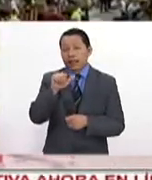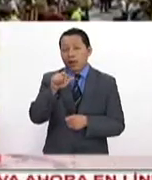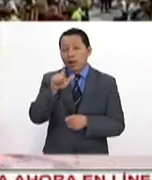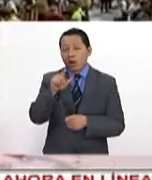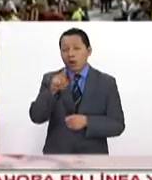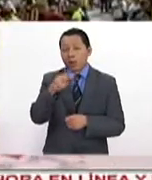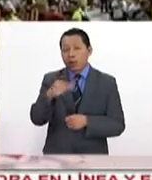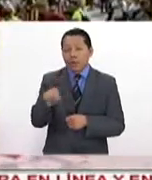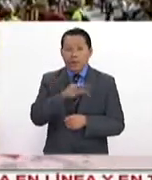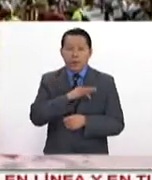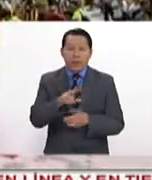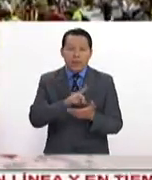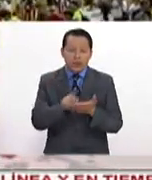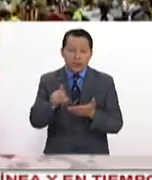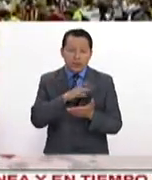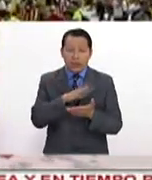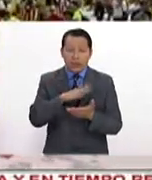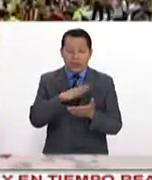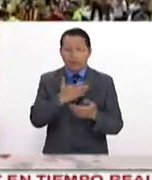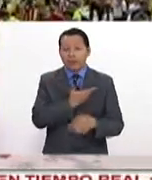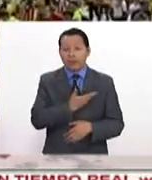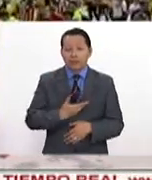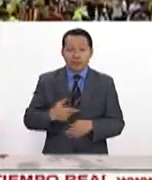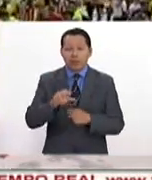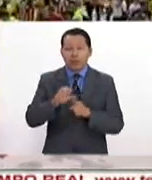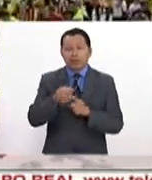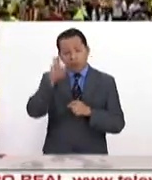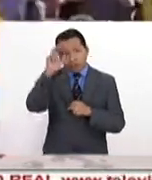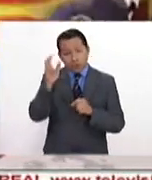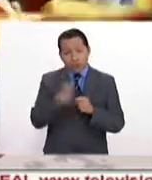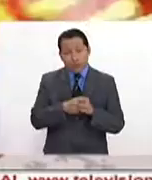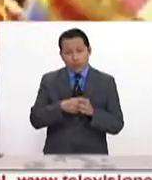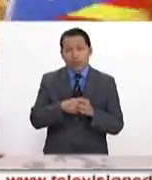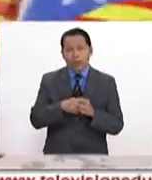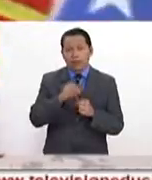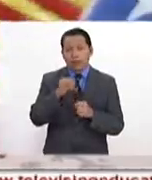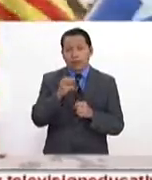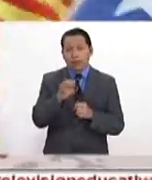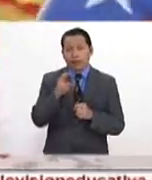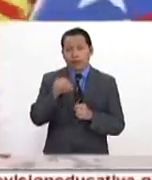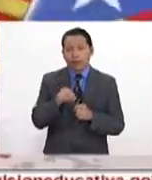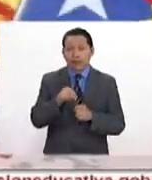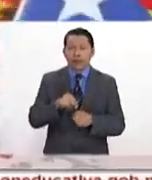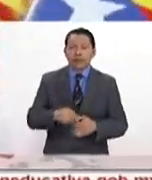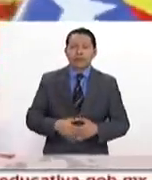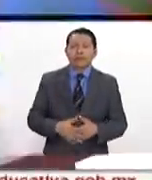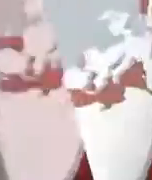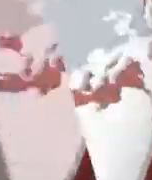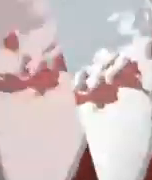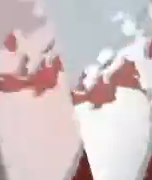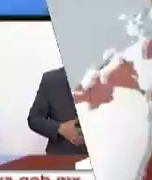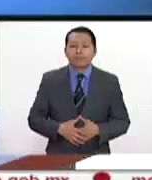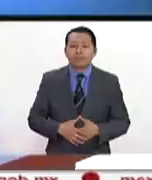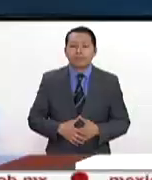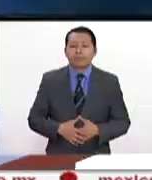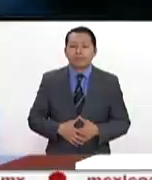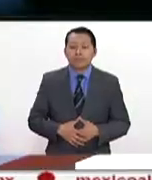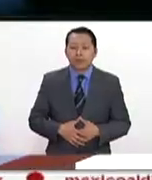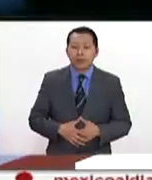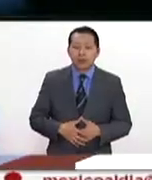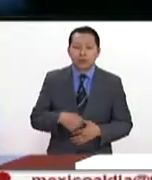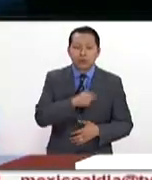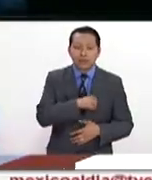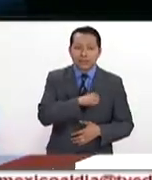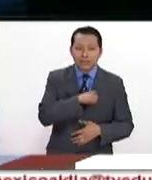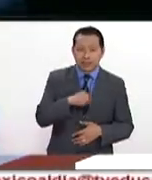ganado el derecho de reunirse con el presidente de la Comisión Europea, Jean-Claude Juncker. En Suiza,